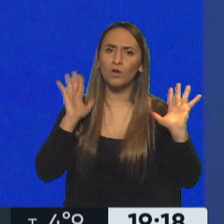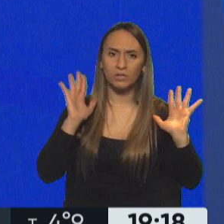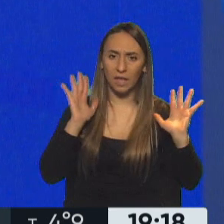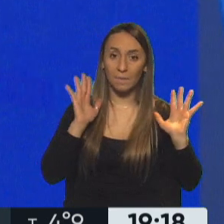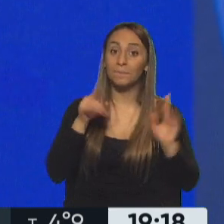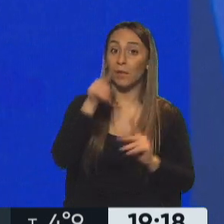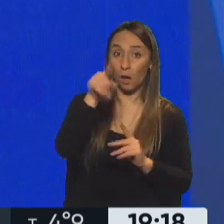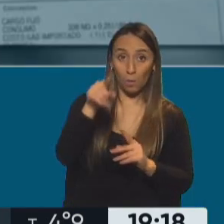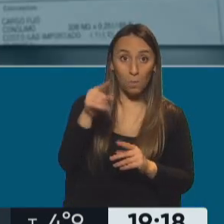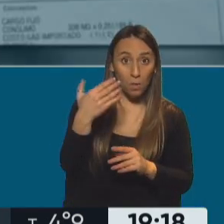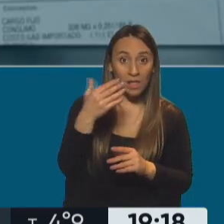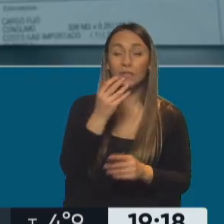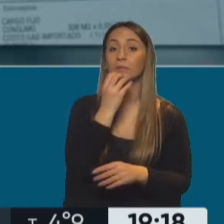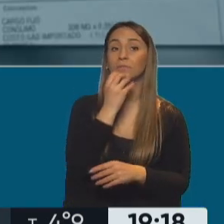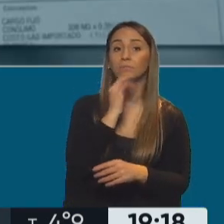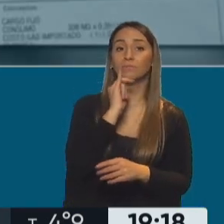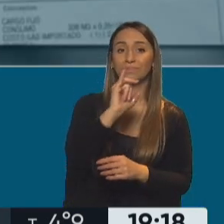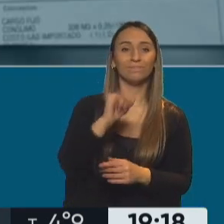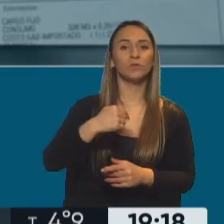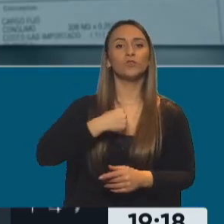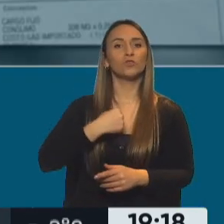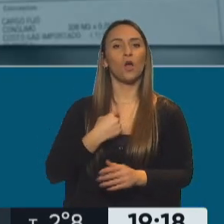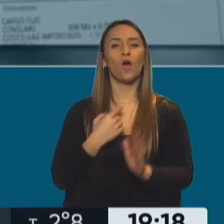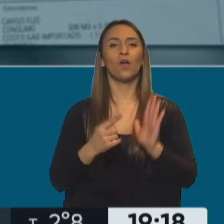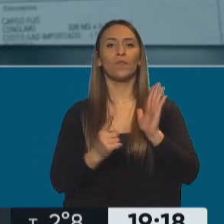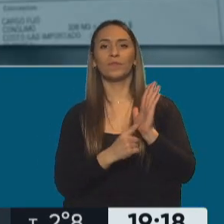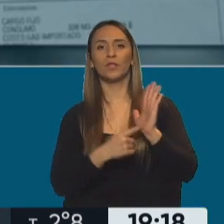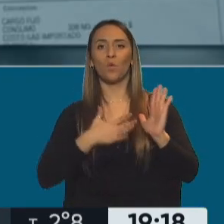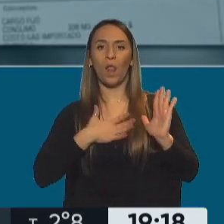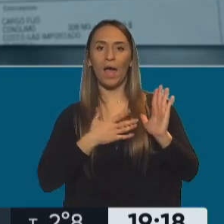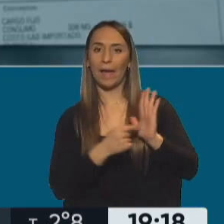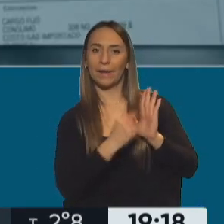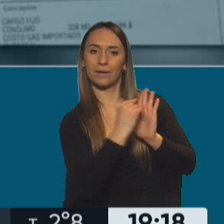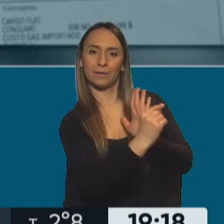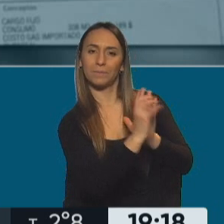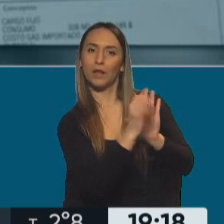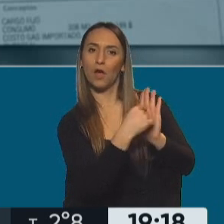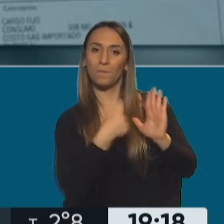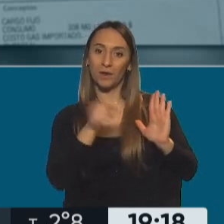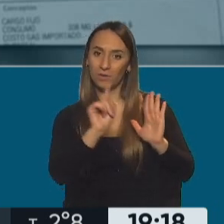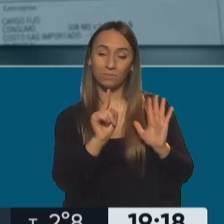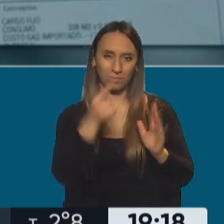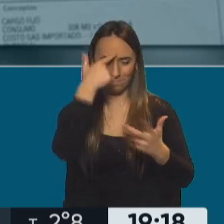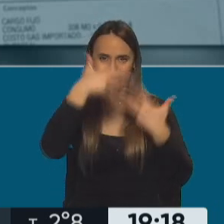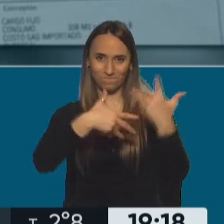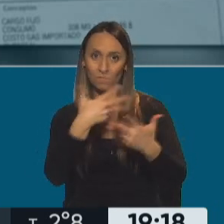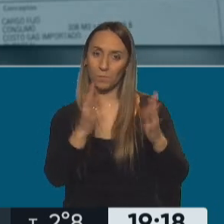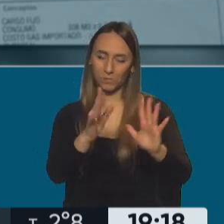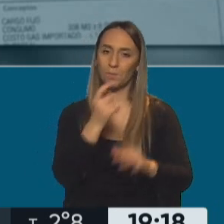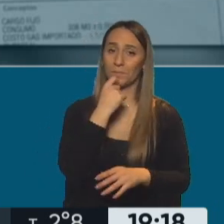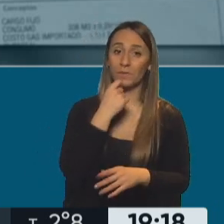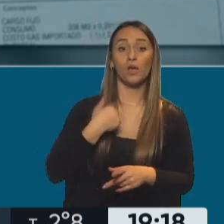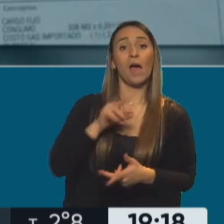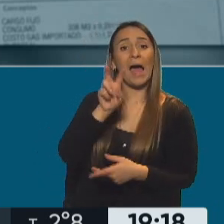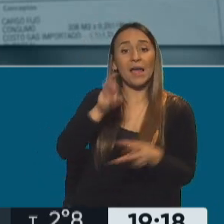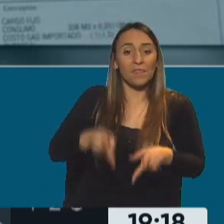que no sos el titular del servicio. Sí, porque ahí por ahí se generaba una confusión. Vos alquilás un departamento, tenés un servicio que al fin y al